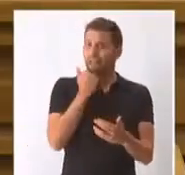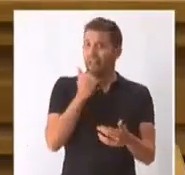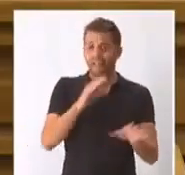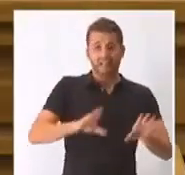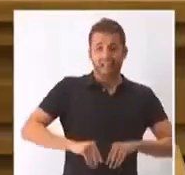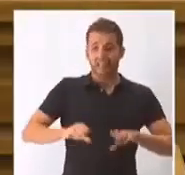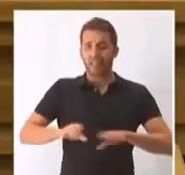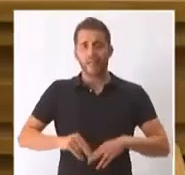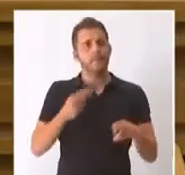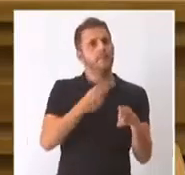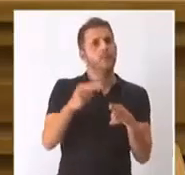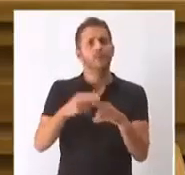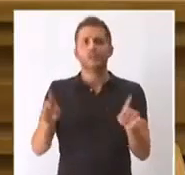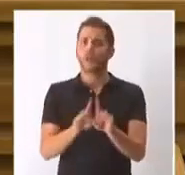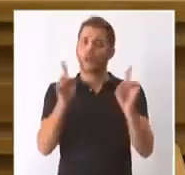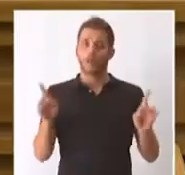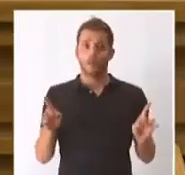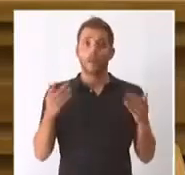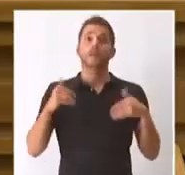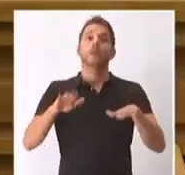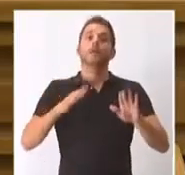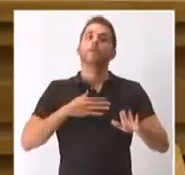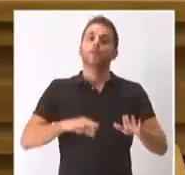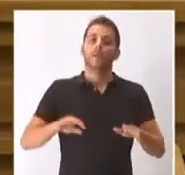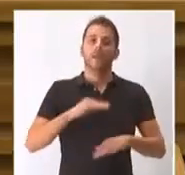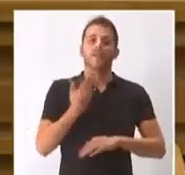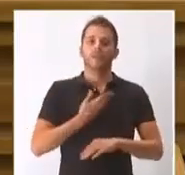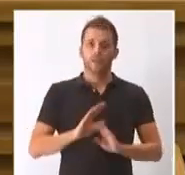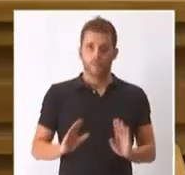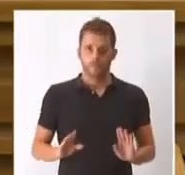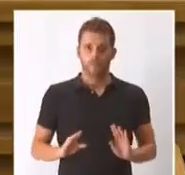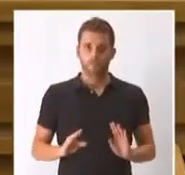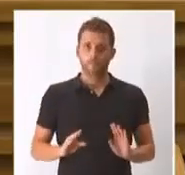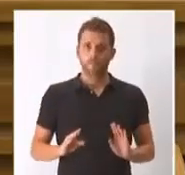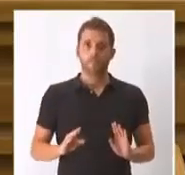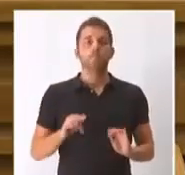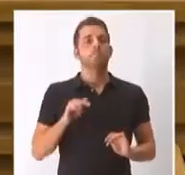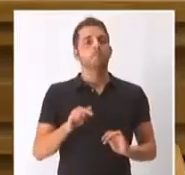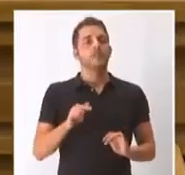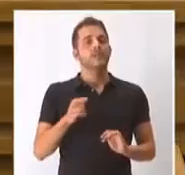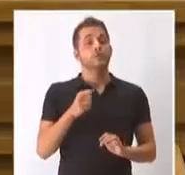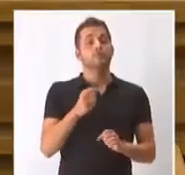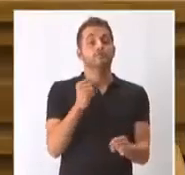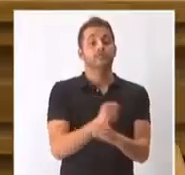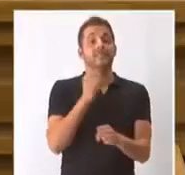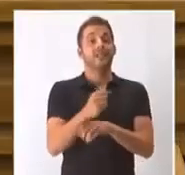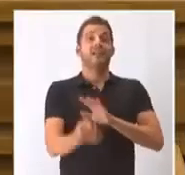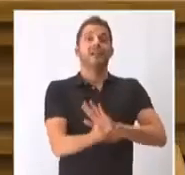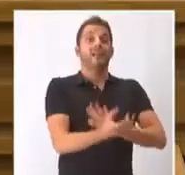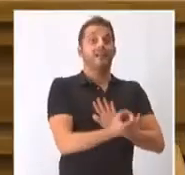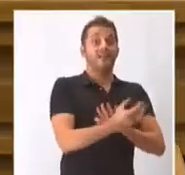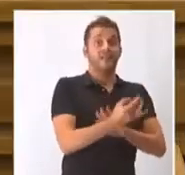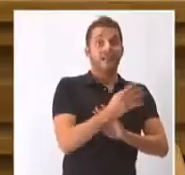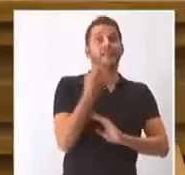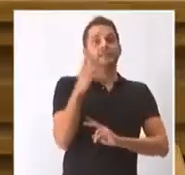pesar de seguramente algún que otro disgusto y que no sólo está generando el empleo sino que está generando